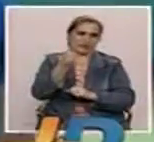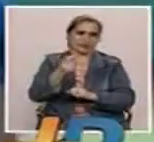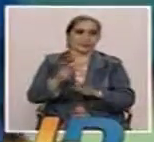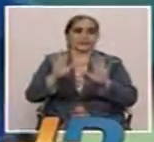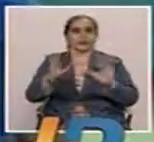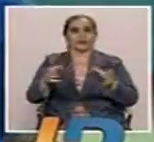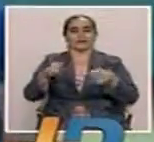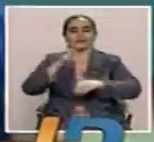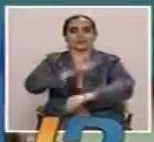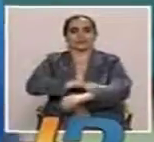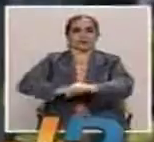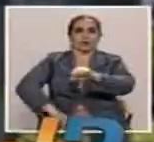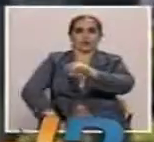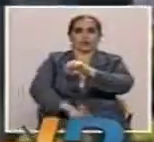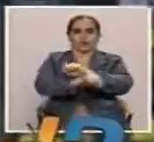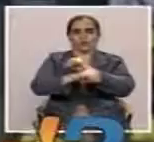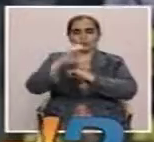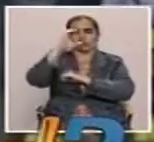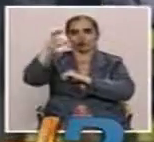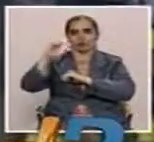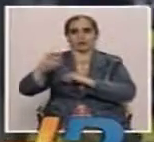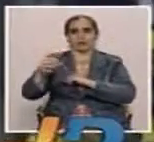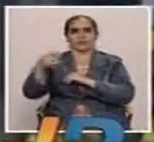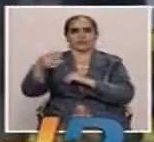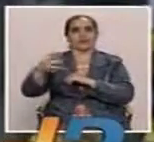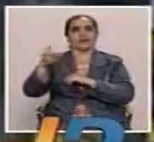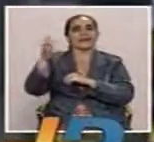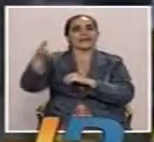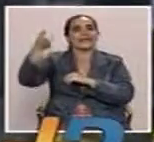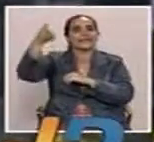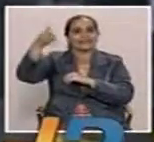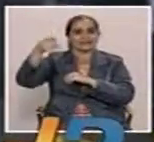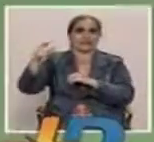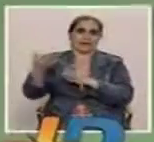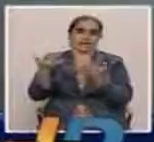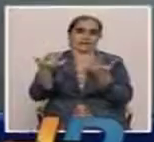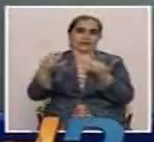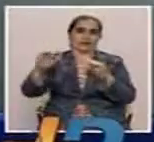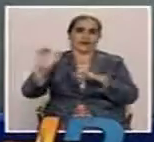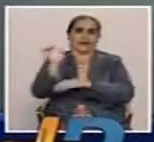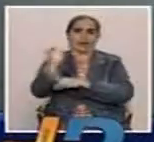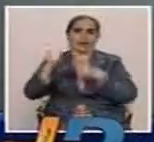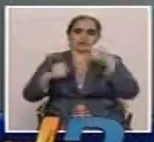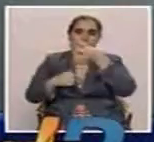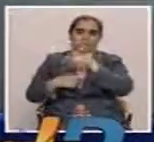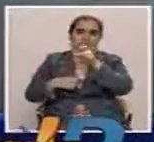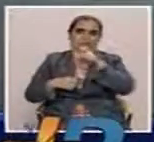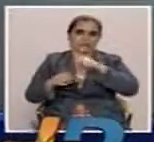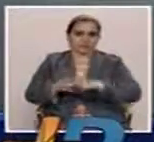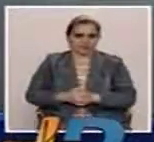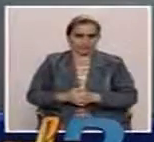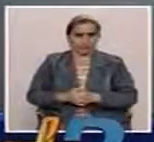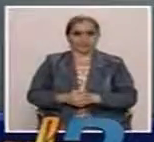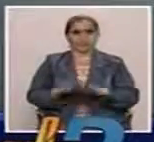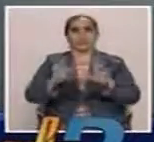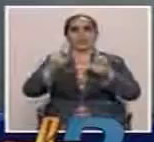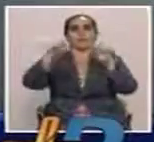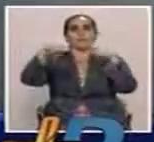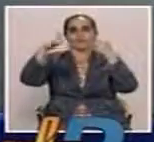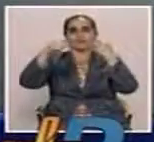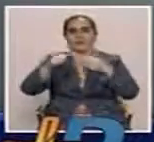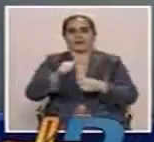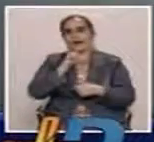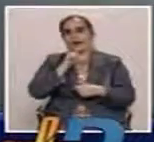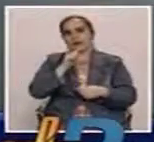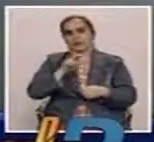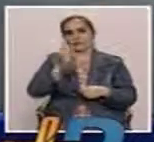Colombia Sub-15 deberá sumar un punto ante Ecuador para así clasificar a la siguiente fase. Calma tu sed, agua